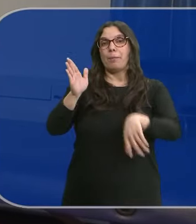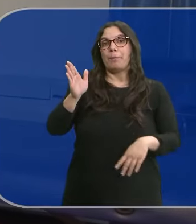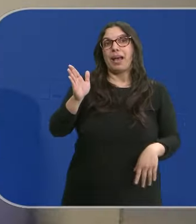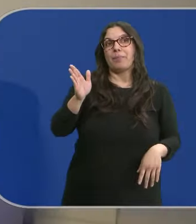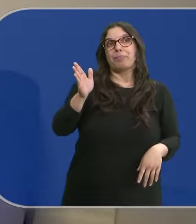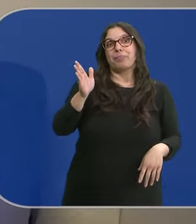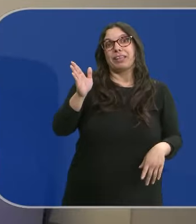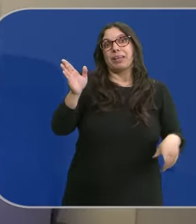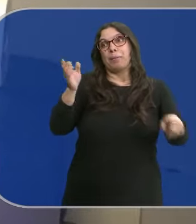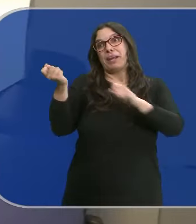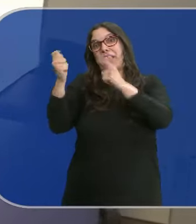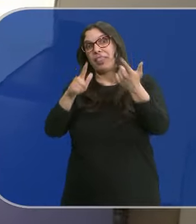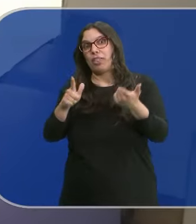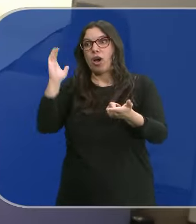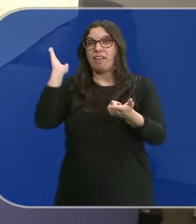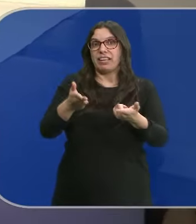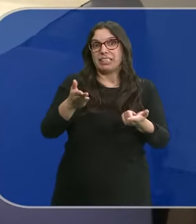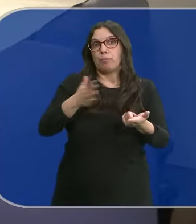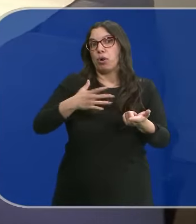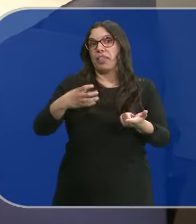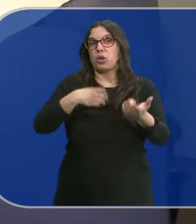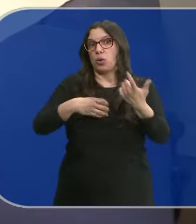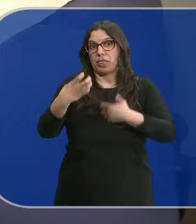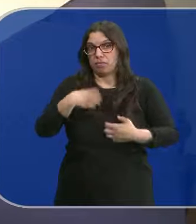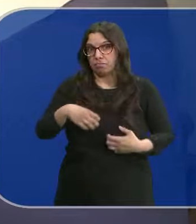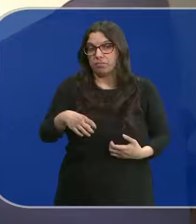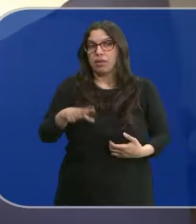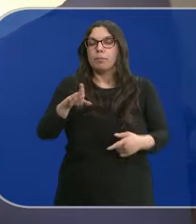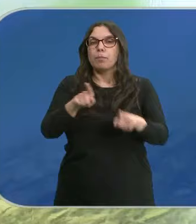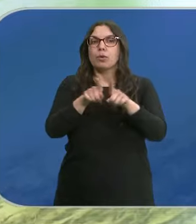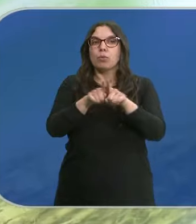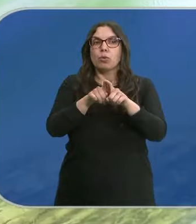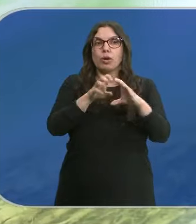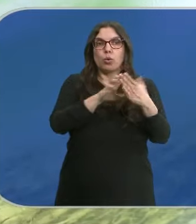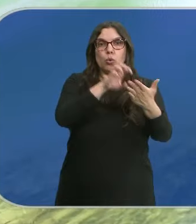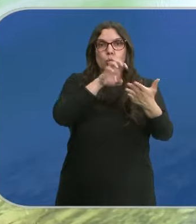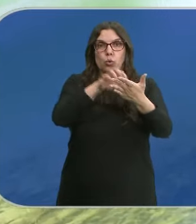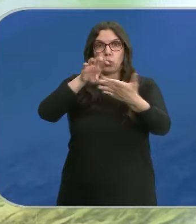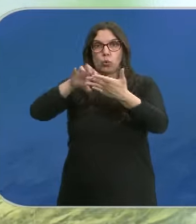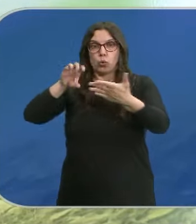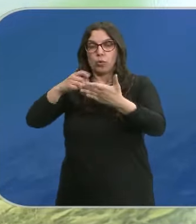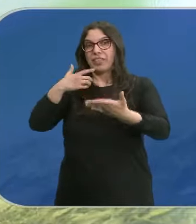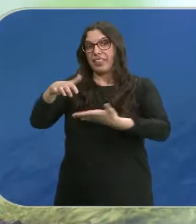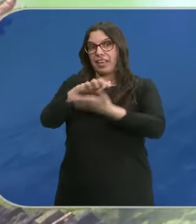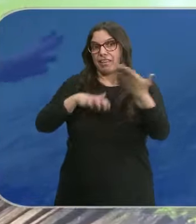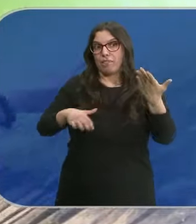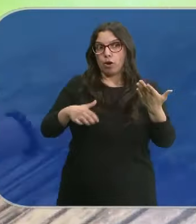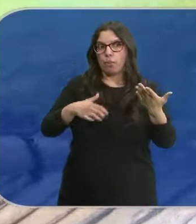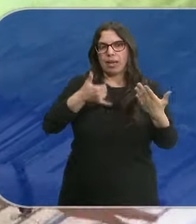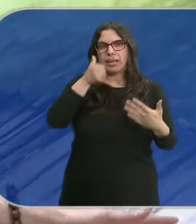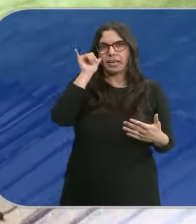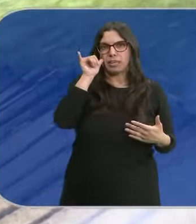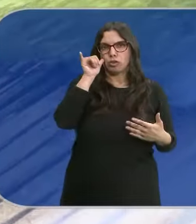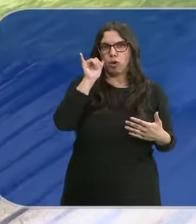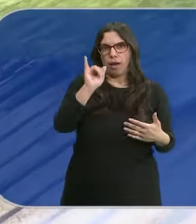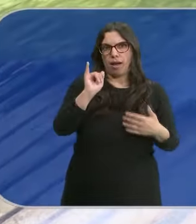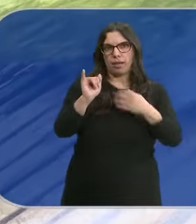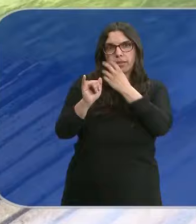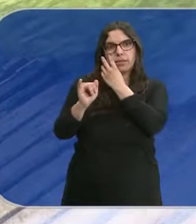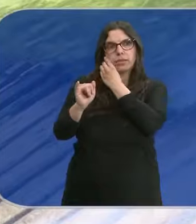decir que sea dañina. Mientras que las ventosas que hacen vacío para aliviar dolor, según el informe del Ministerio, suponen riesgo para los